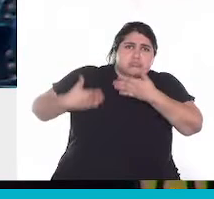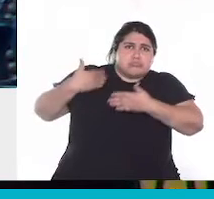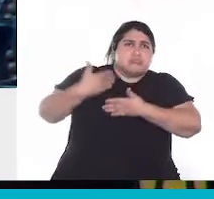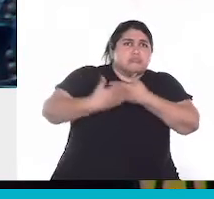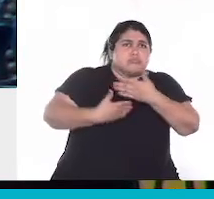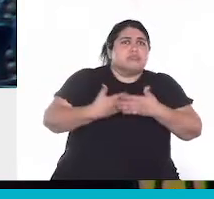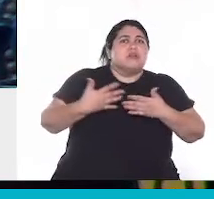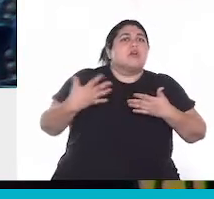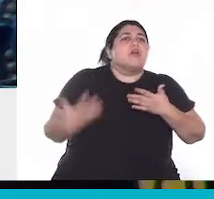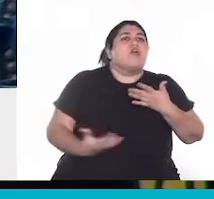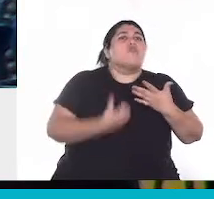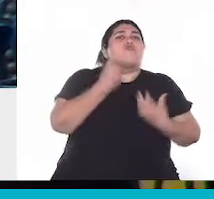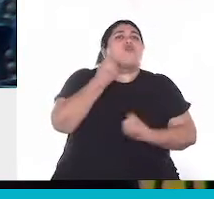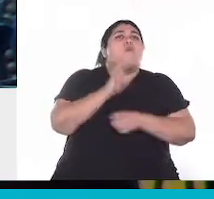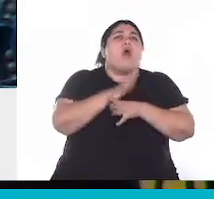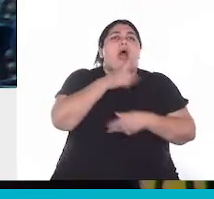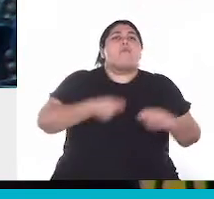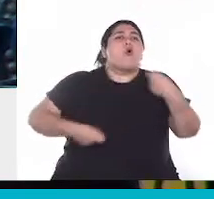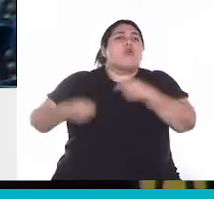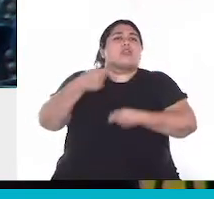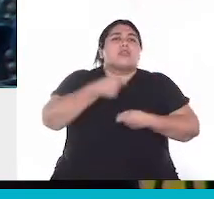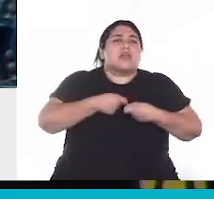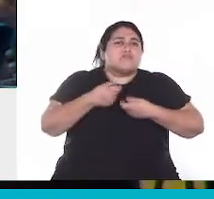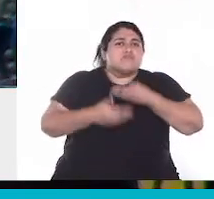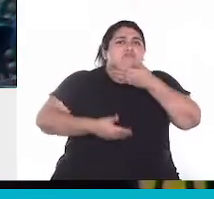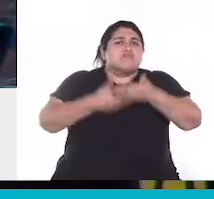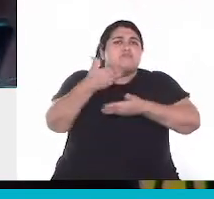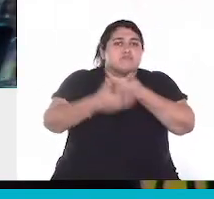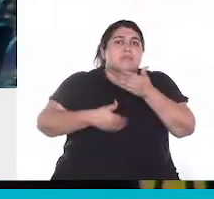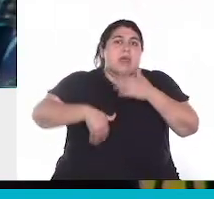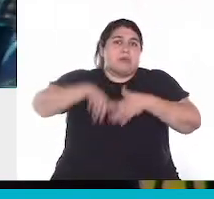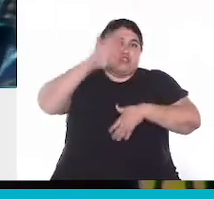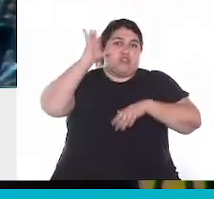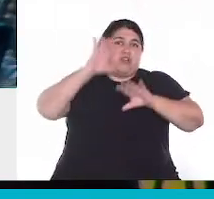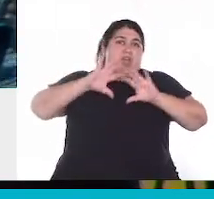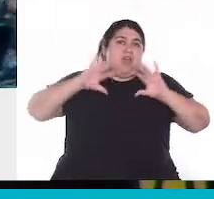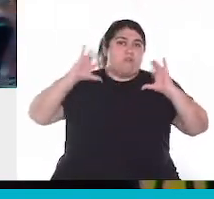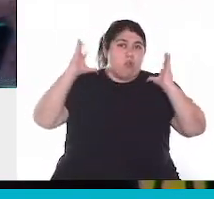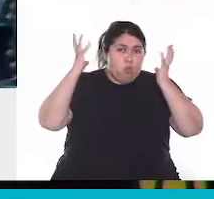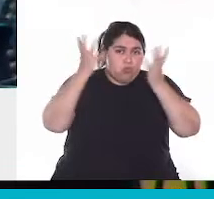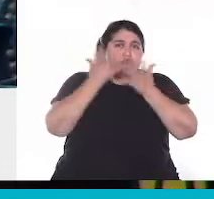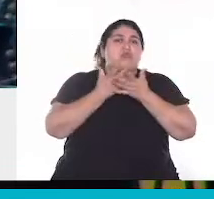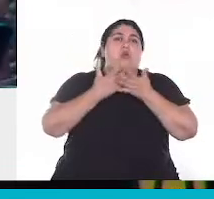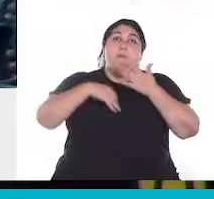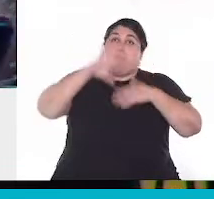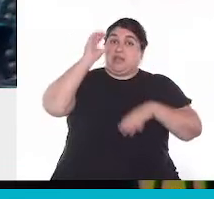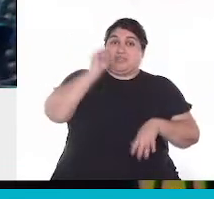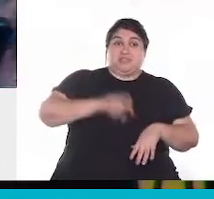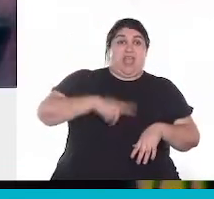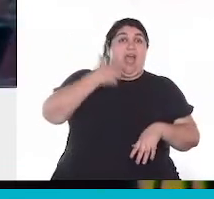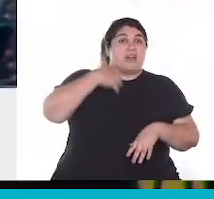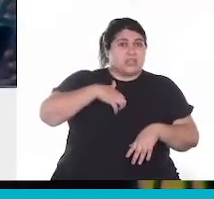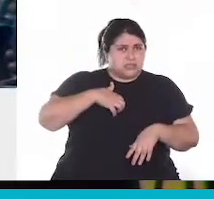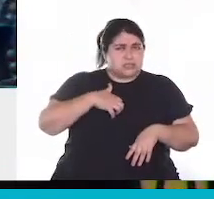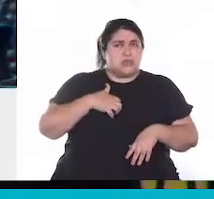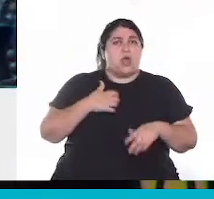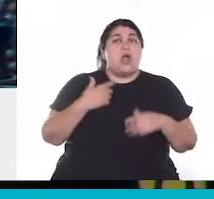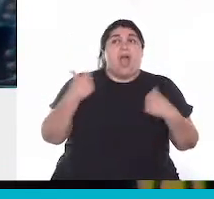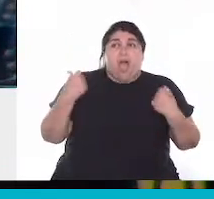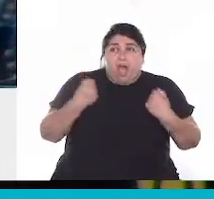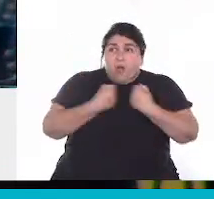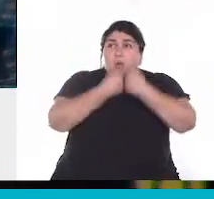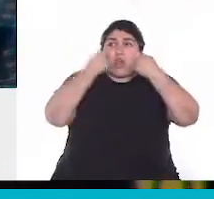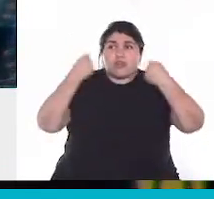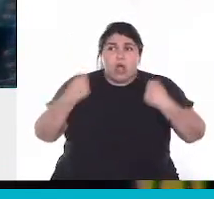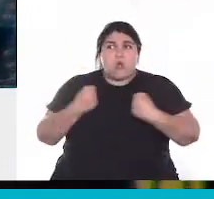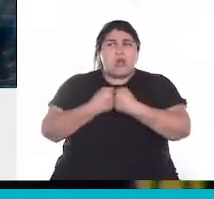superar en buena parte del mundo y fundamentalmente acá en la Argentina, y que de esos acuerdos devienen